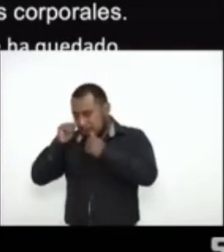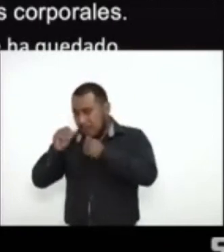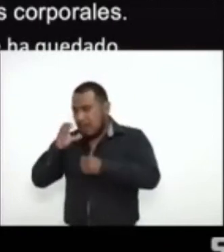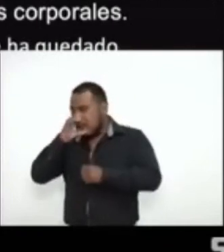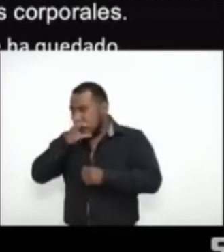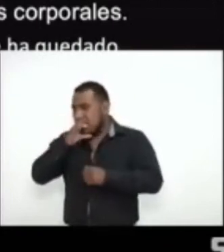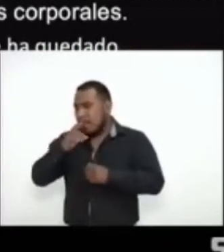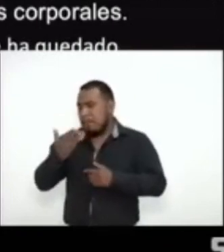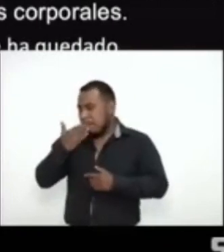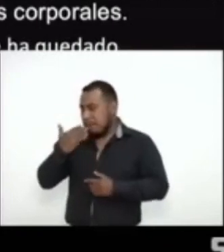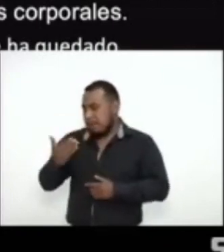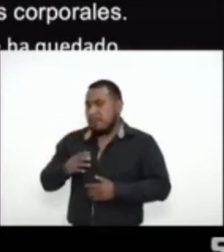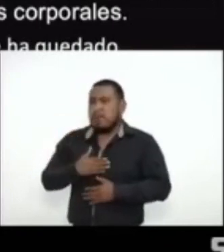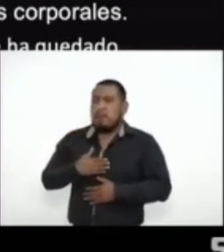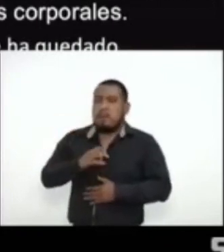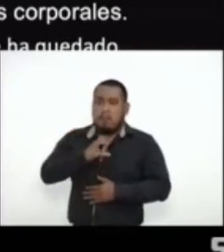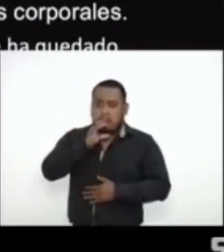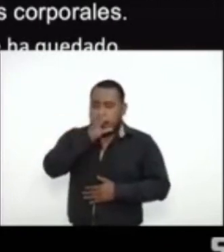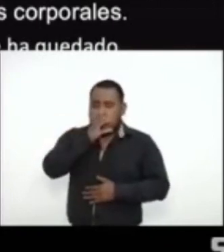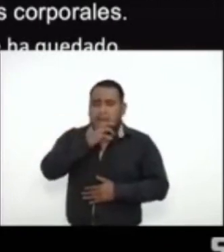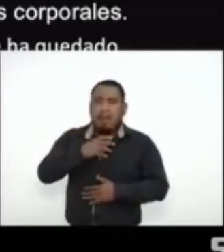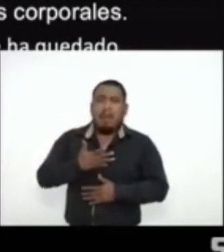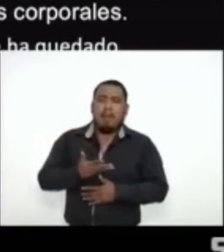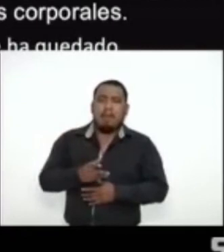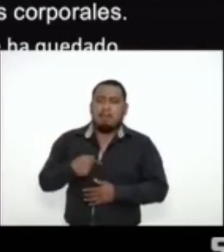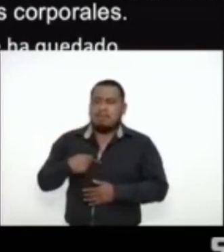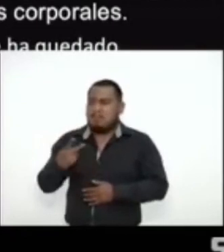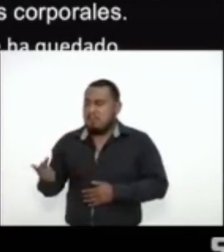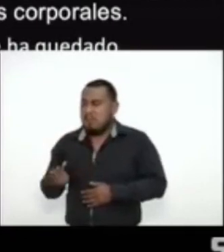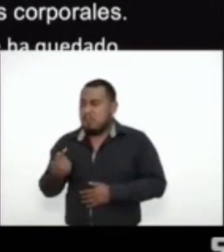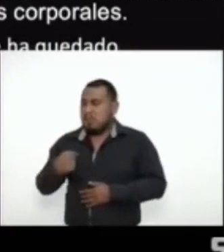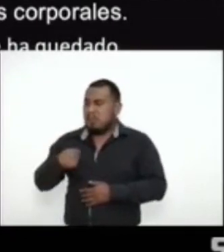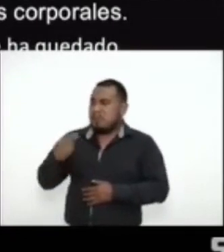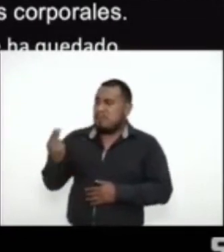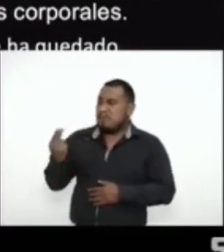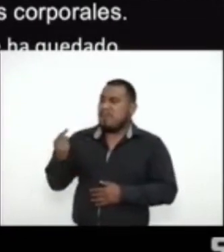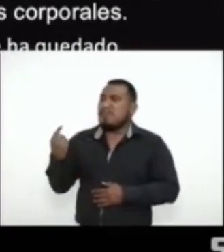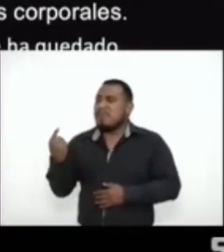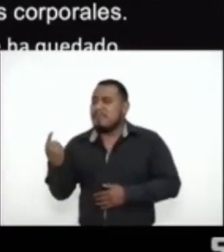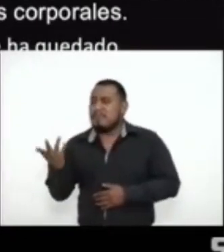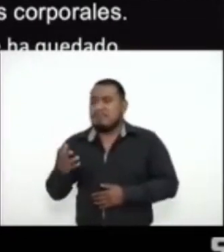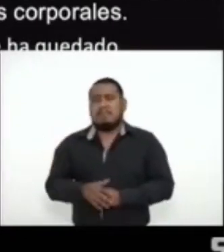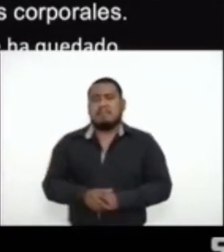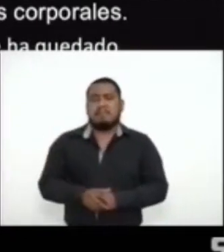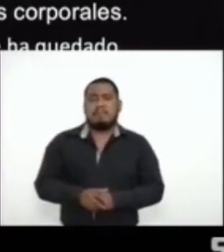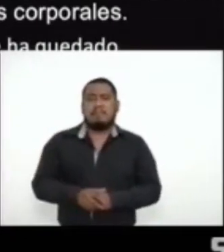me quedo con eso calientito. Y después me pregunto, ¿qué era lo que yo necesitaba?